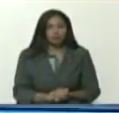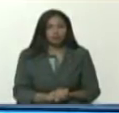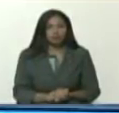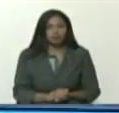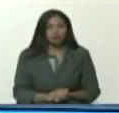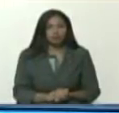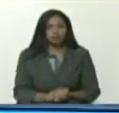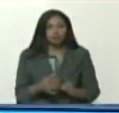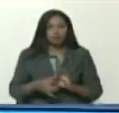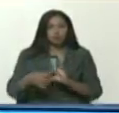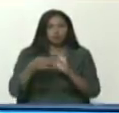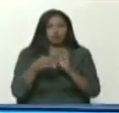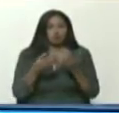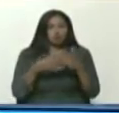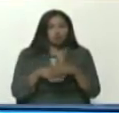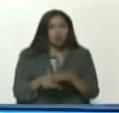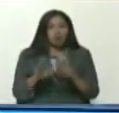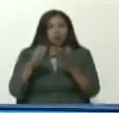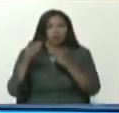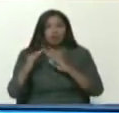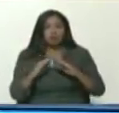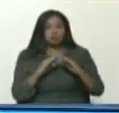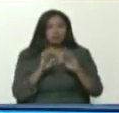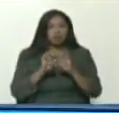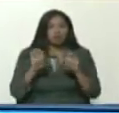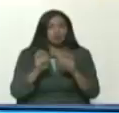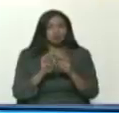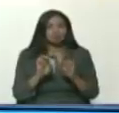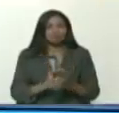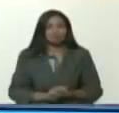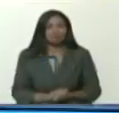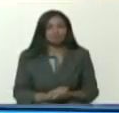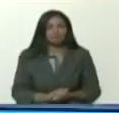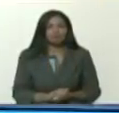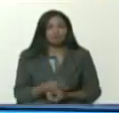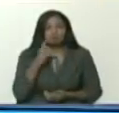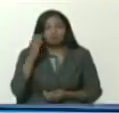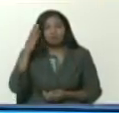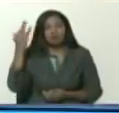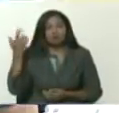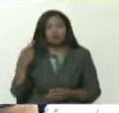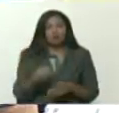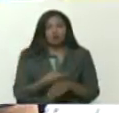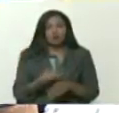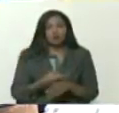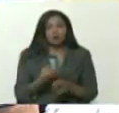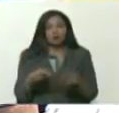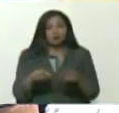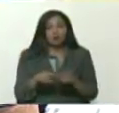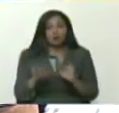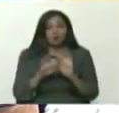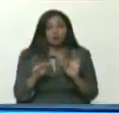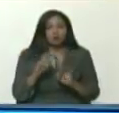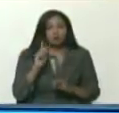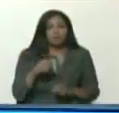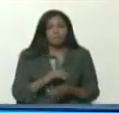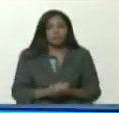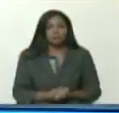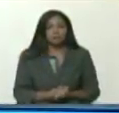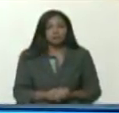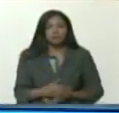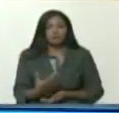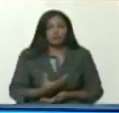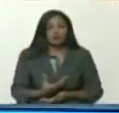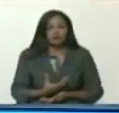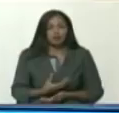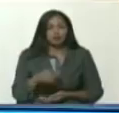de articulación con la comunidad educativa. Yo me imagino a un gobernador, a una gobernadora, a un alcalde,